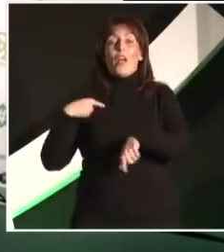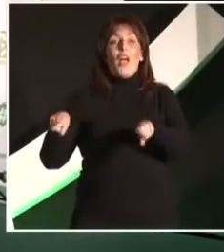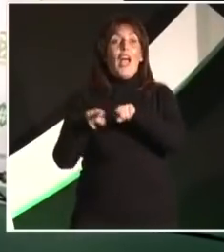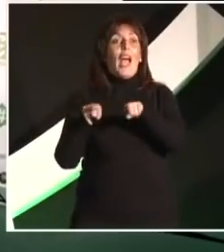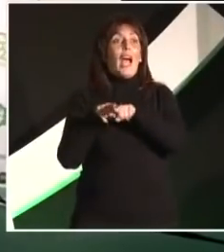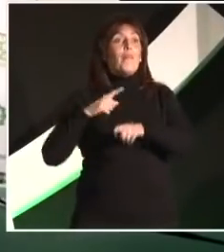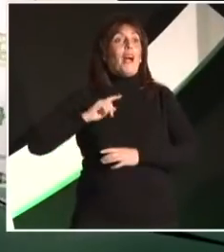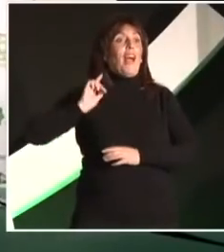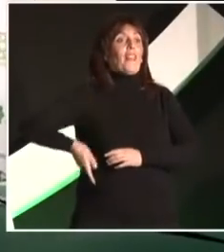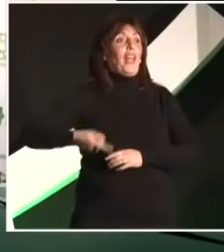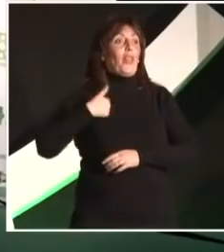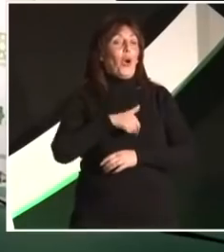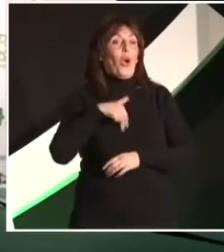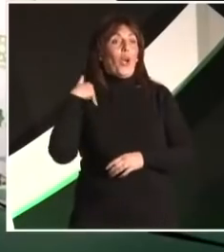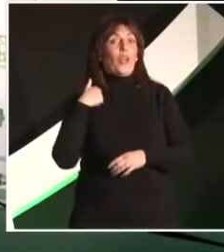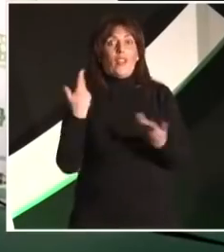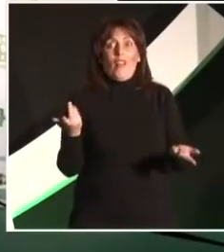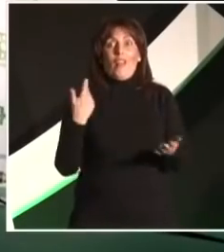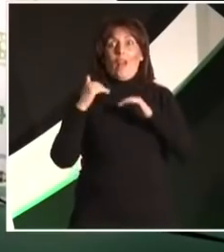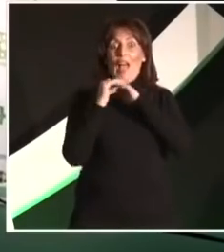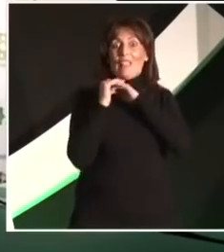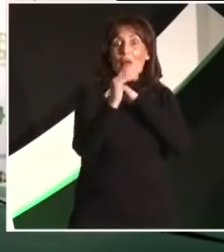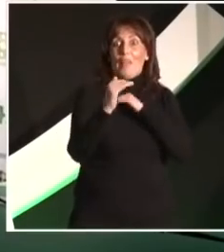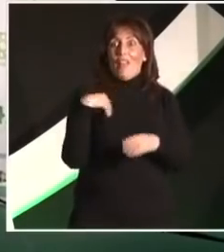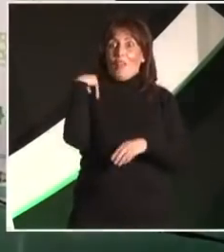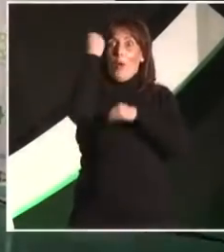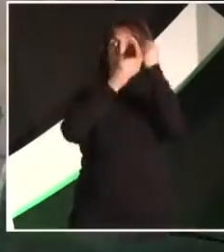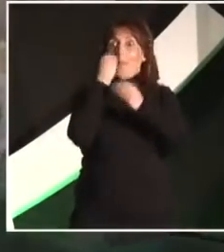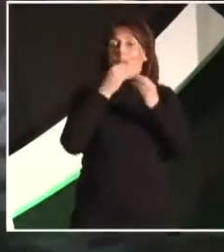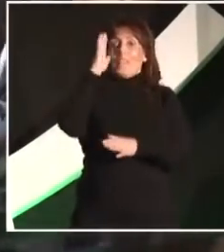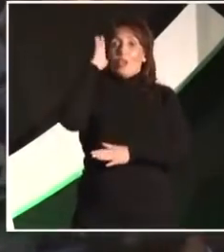en una dirección general. ¿En qué estabilidad está pensando